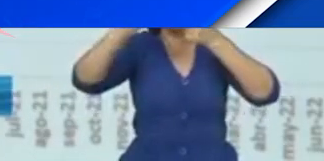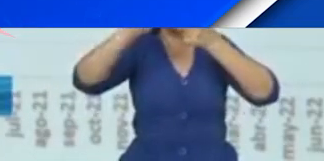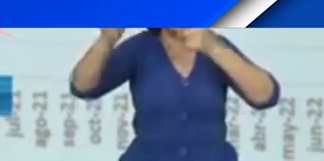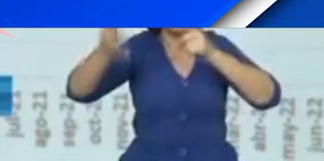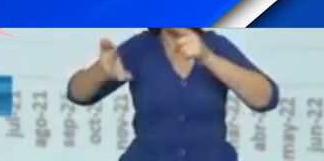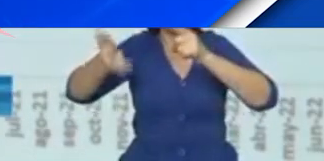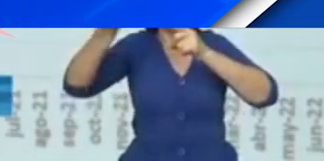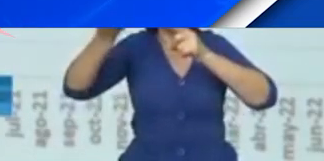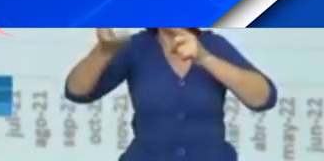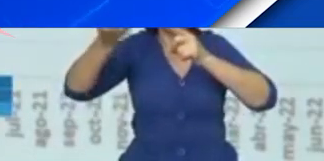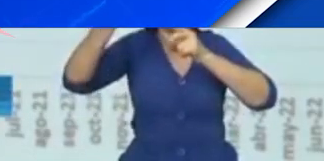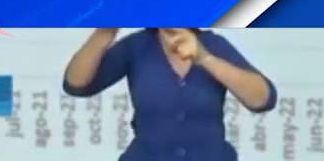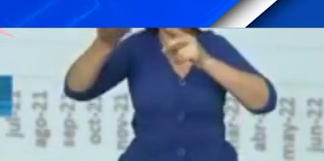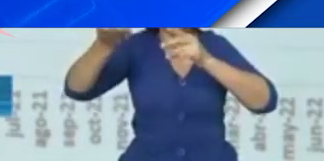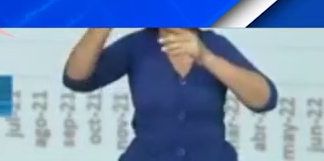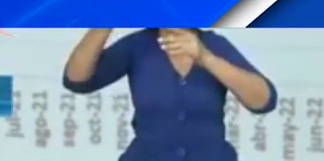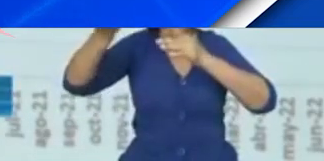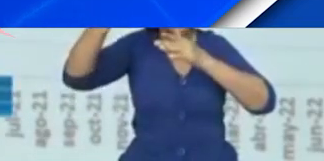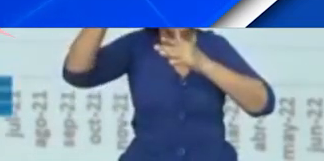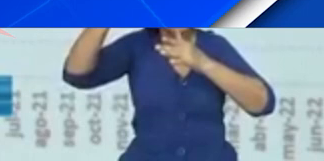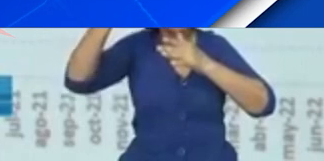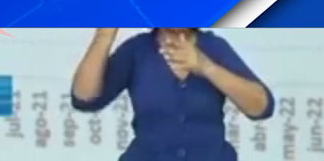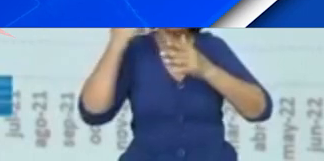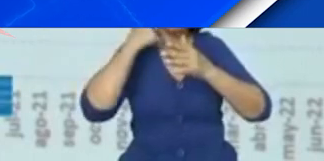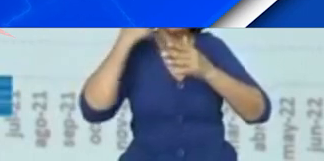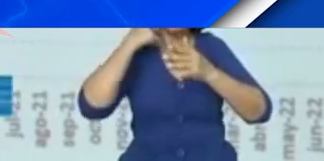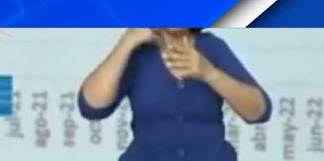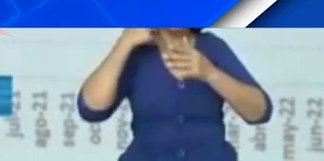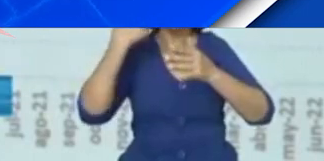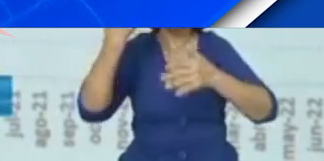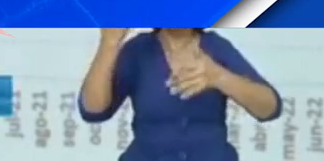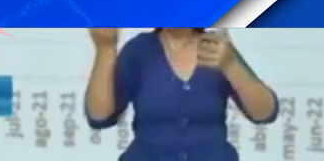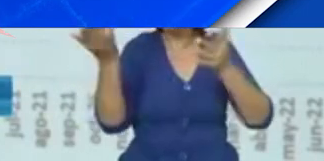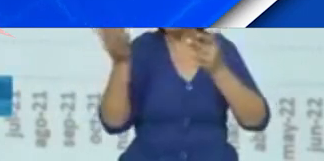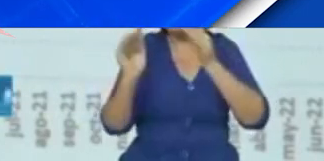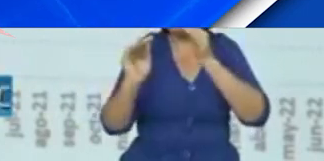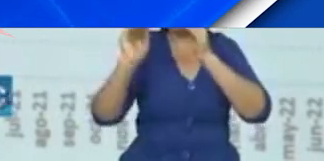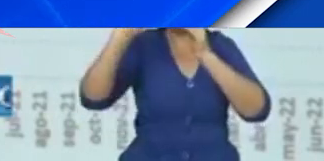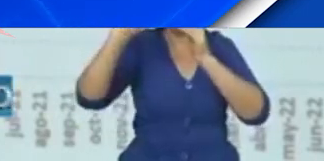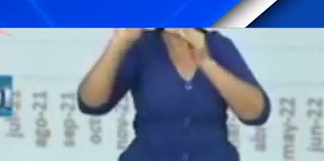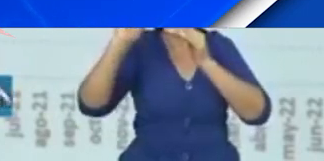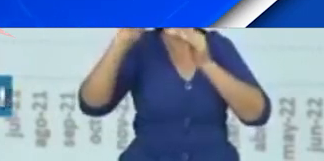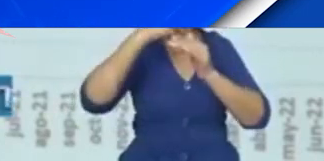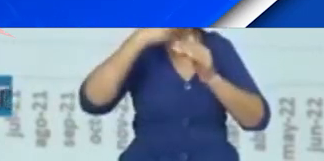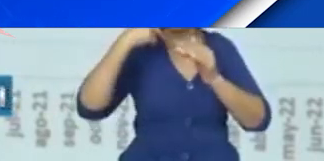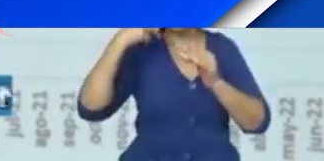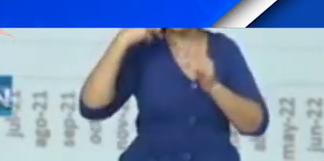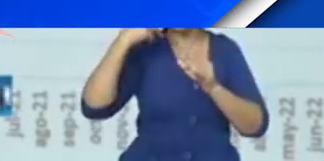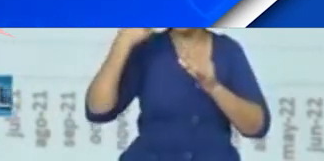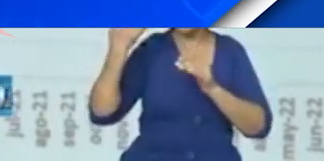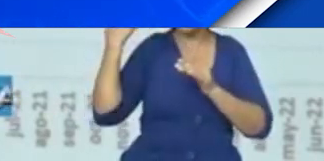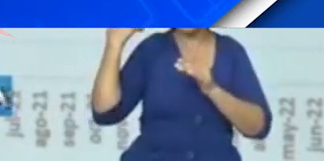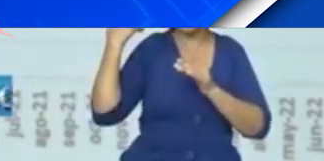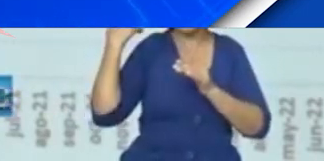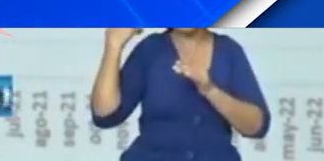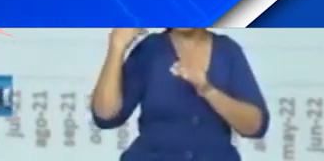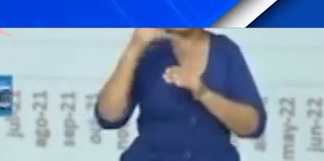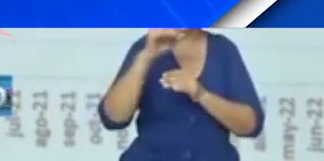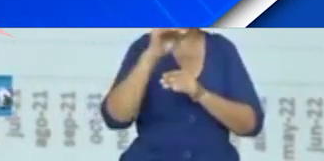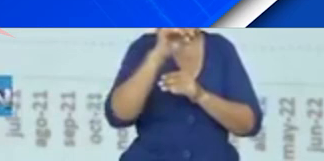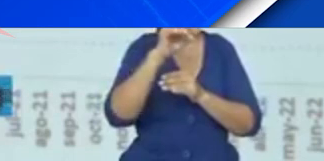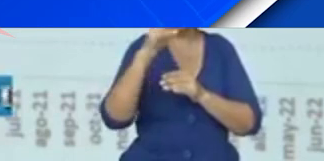era un incremento, que alcanzó su pico máximo ahorita en el mes de junio de este año, pasando